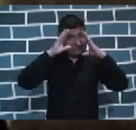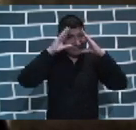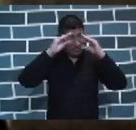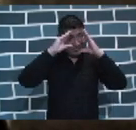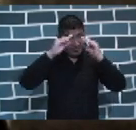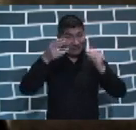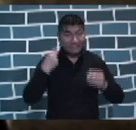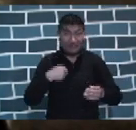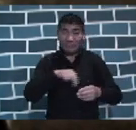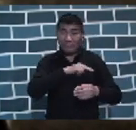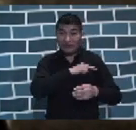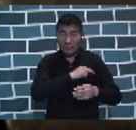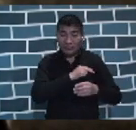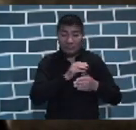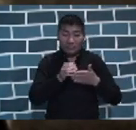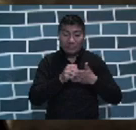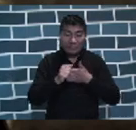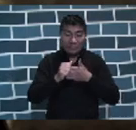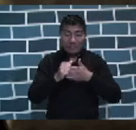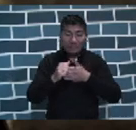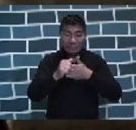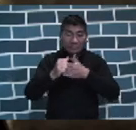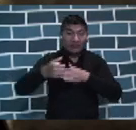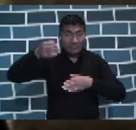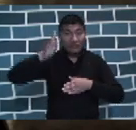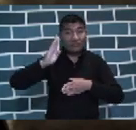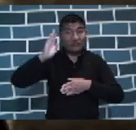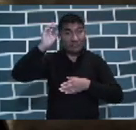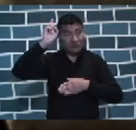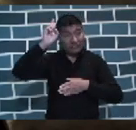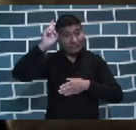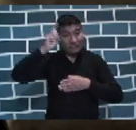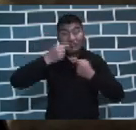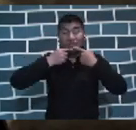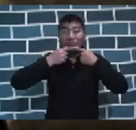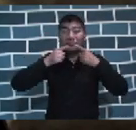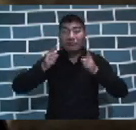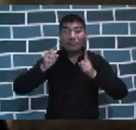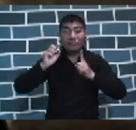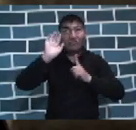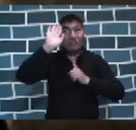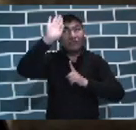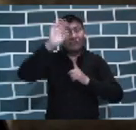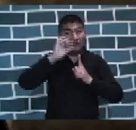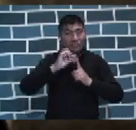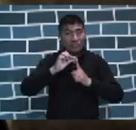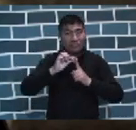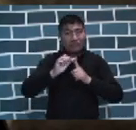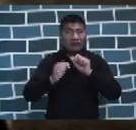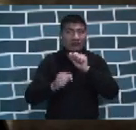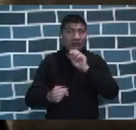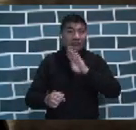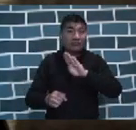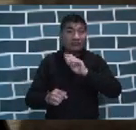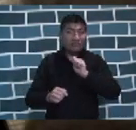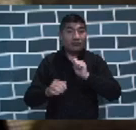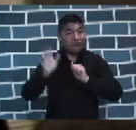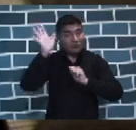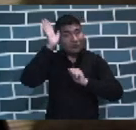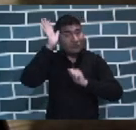se enseña a dirigirnos al dios pronunciando la palabra para padre